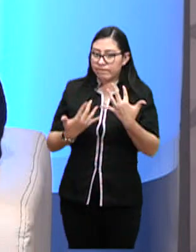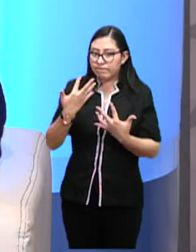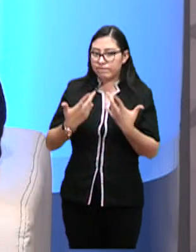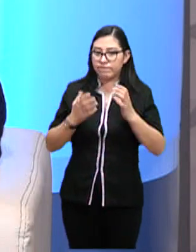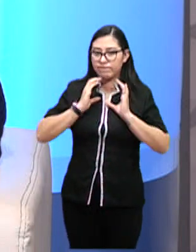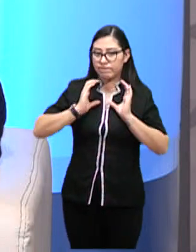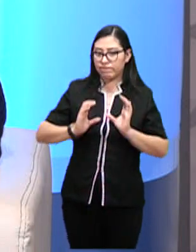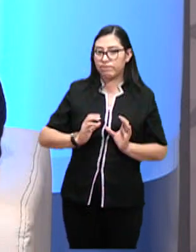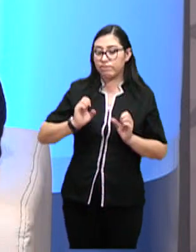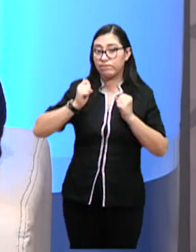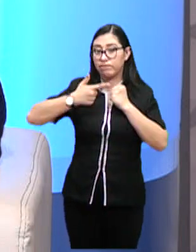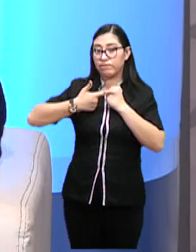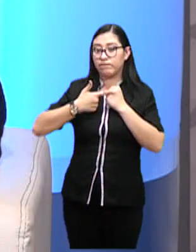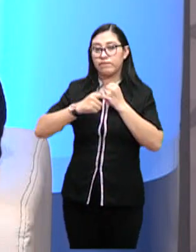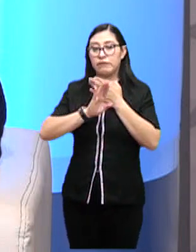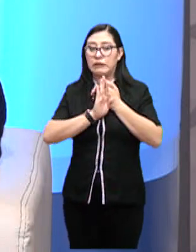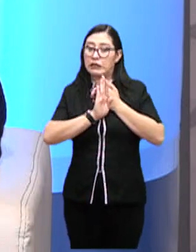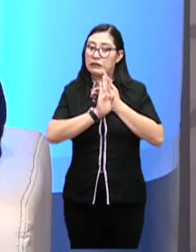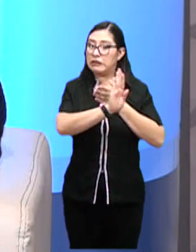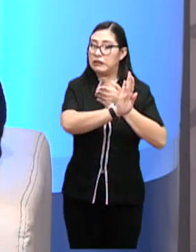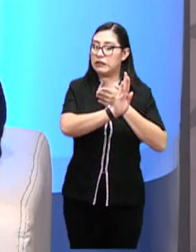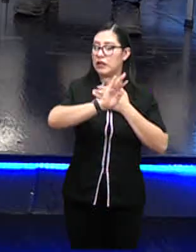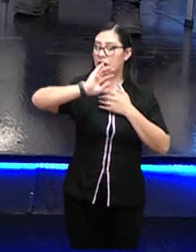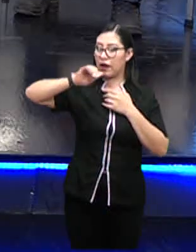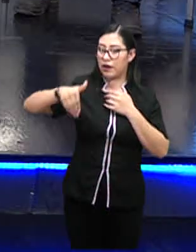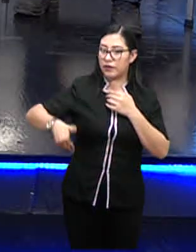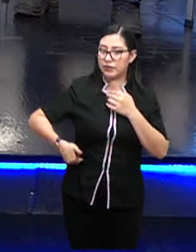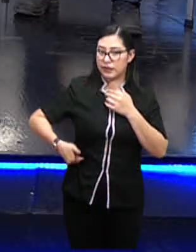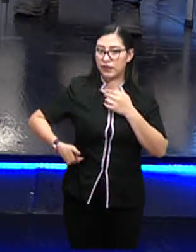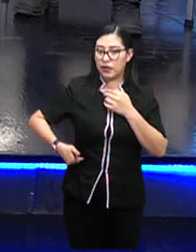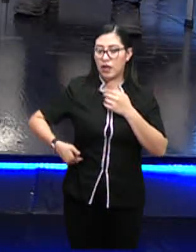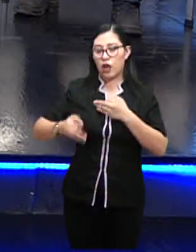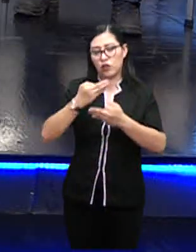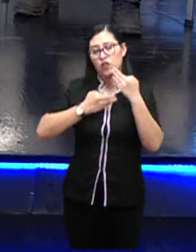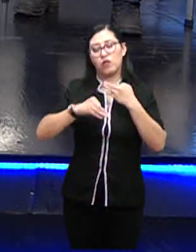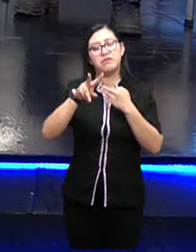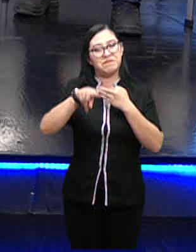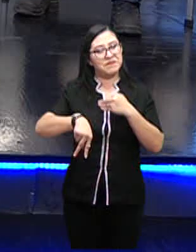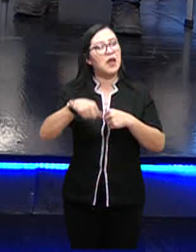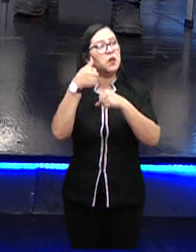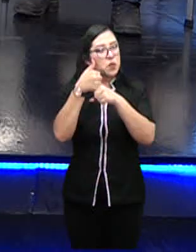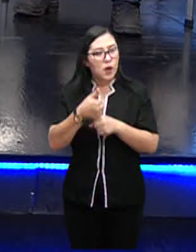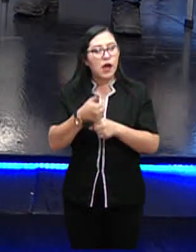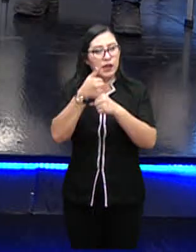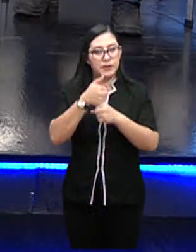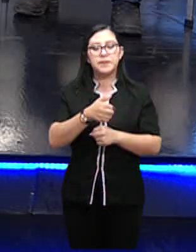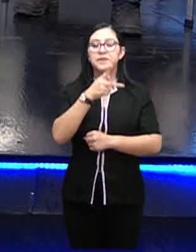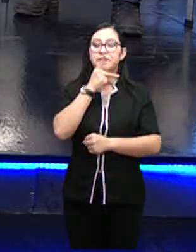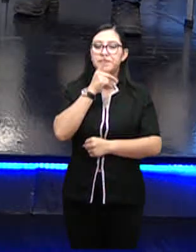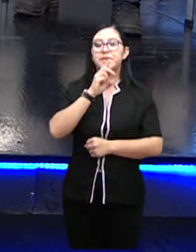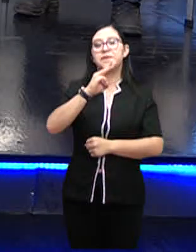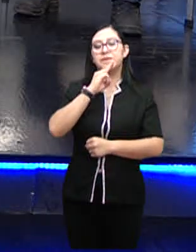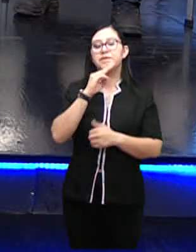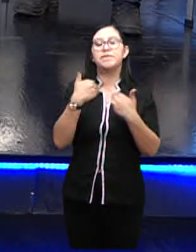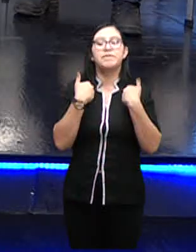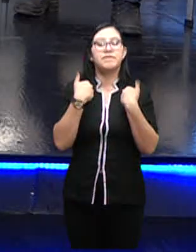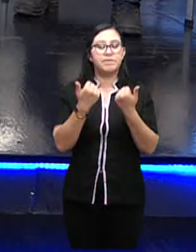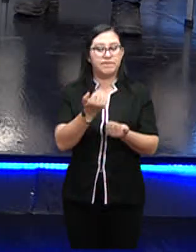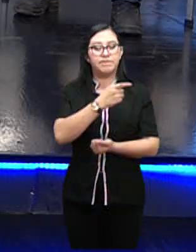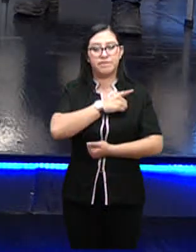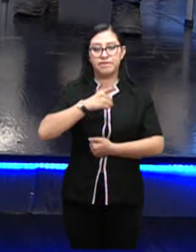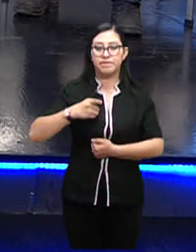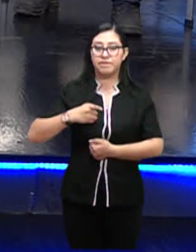evitar en todo momento este tipo de accidentes que a todos nos duelen. Como padres de familia debemos entenderlo y es